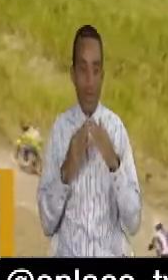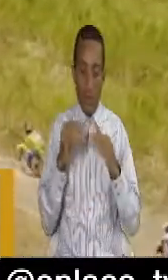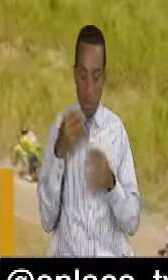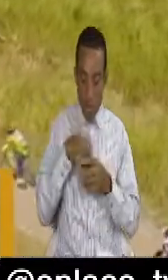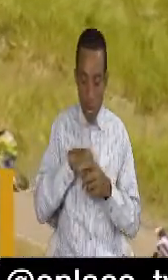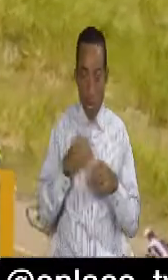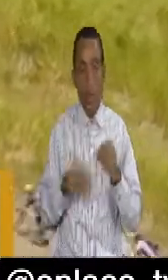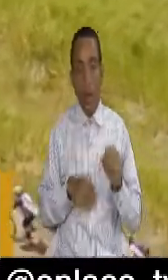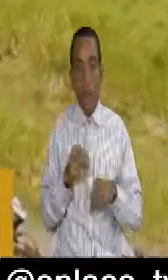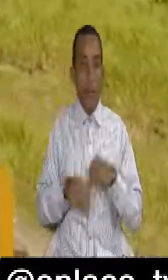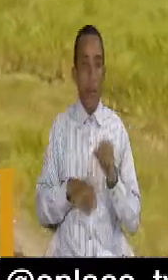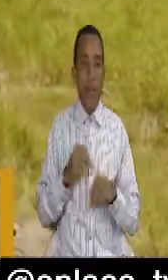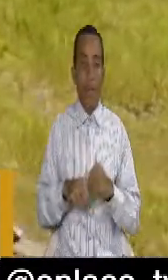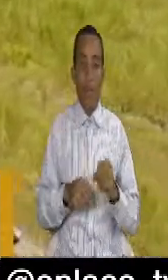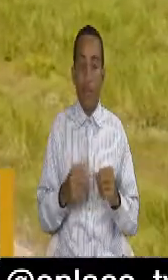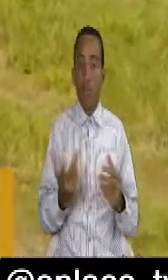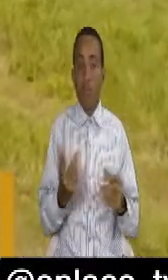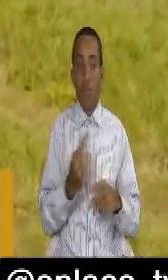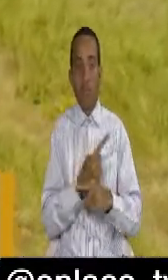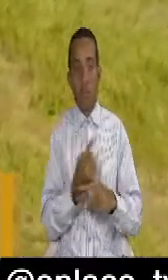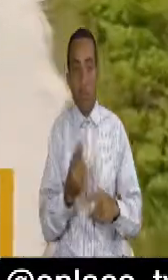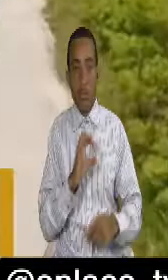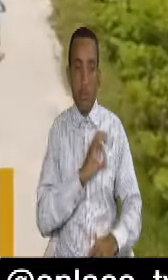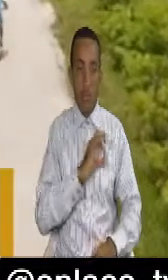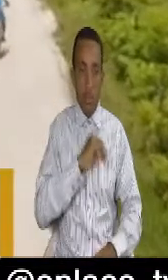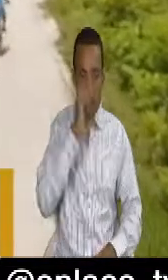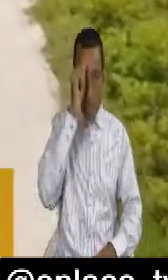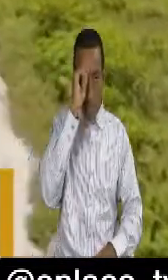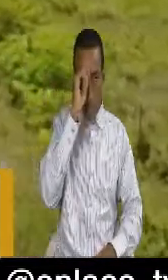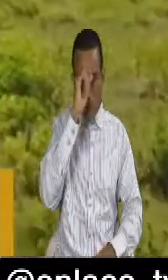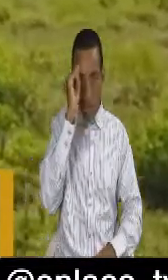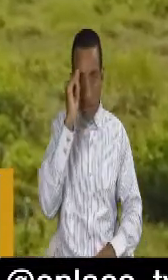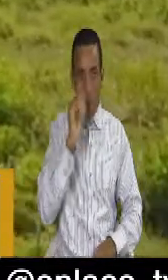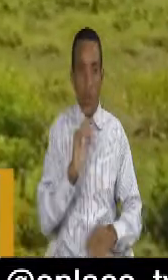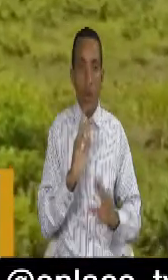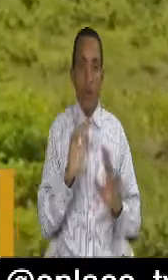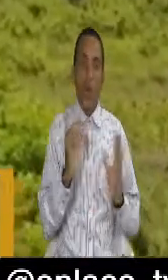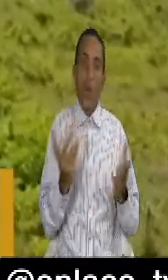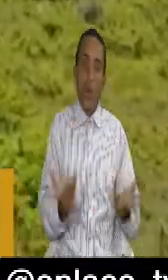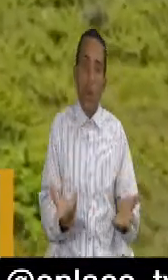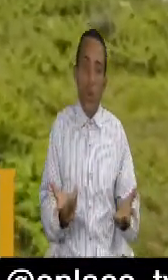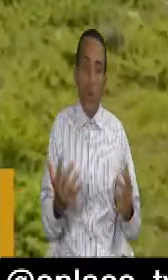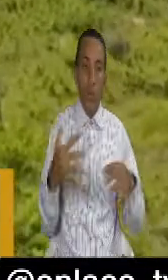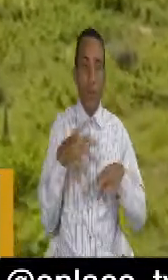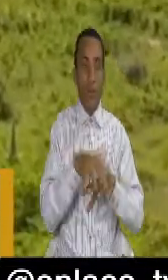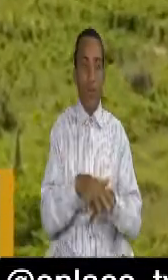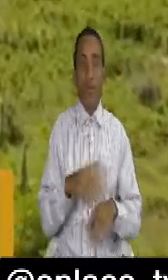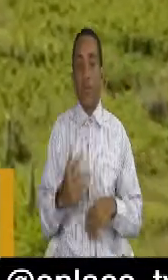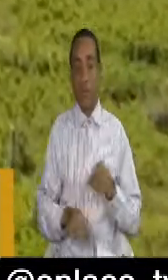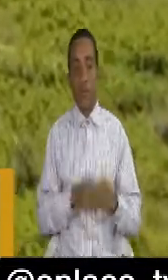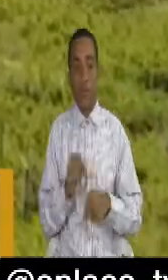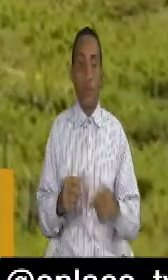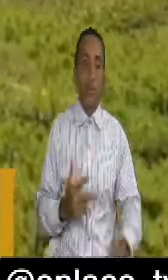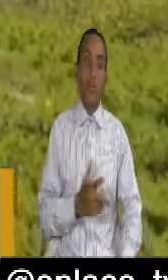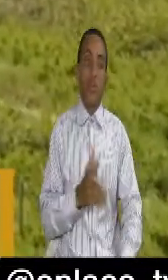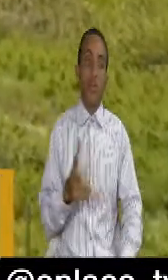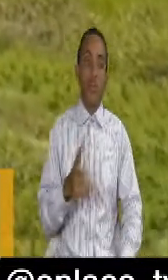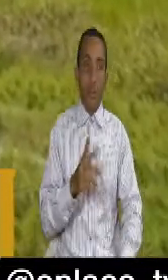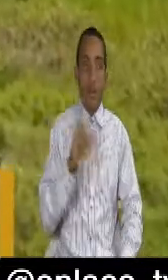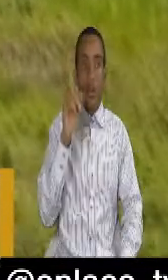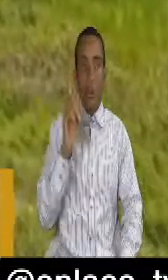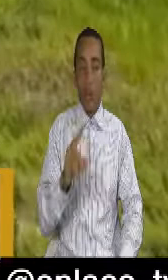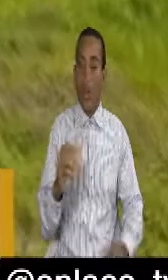De resto, los fines de semana trato de combinarlo con la modalidad de ciclismo de ruta. También salgo con